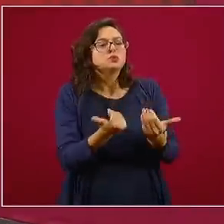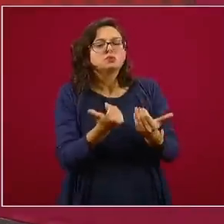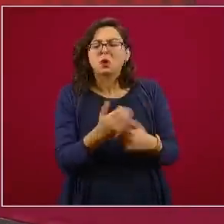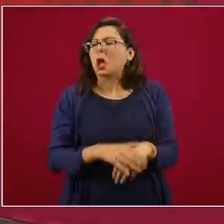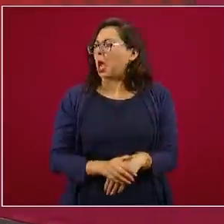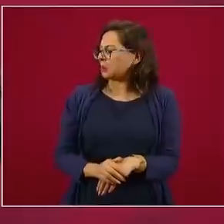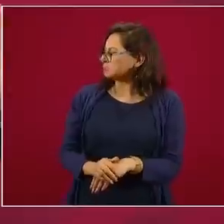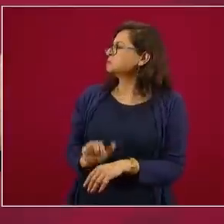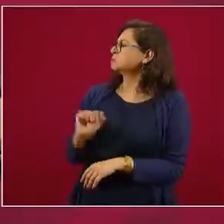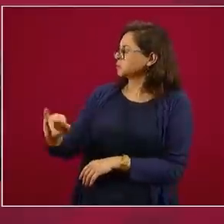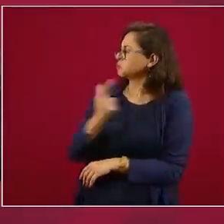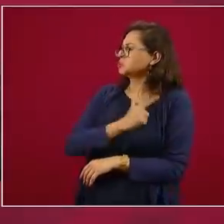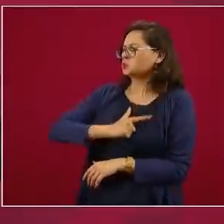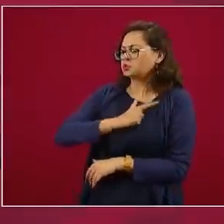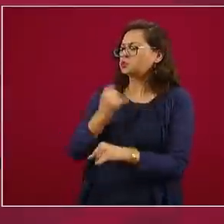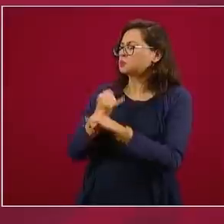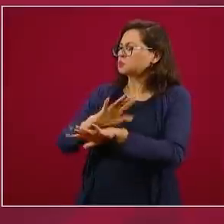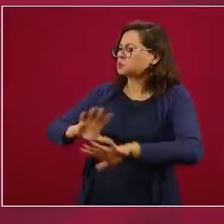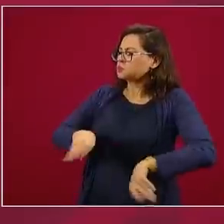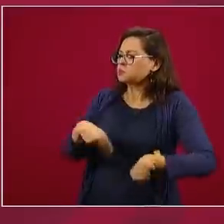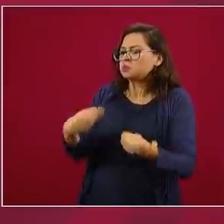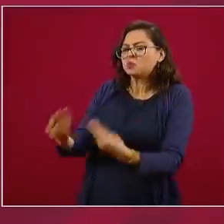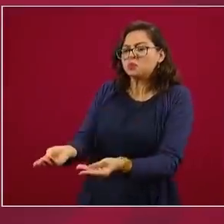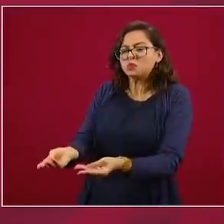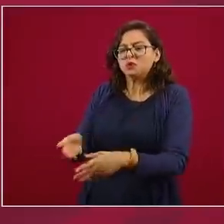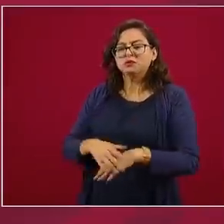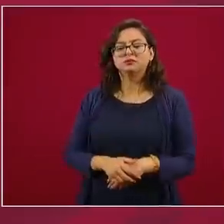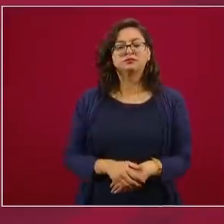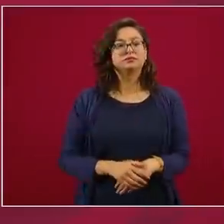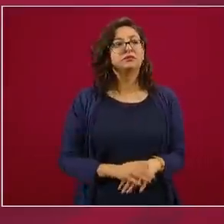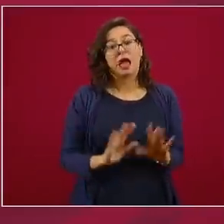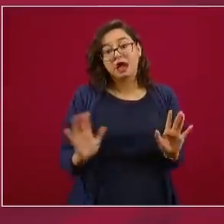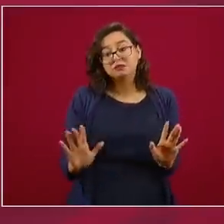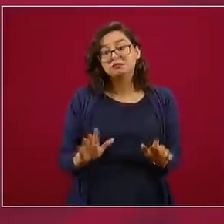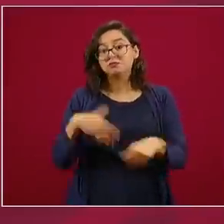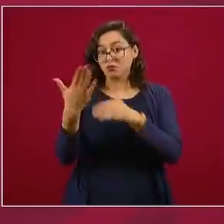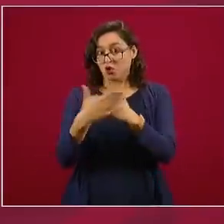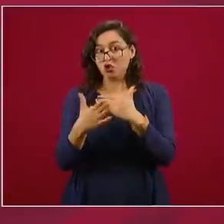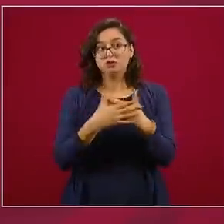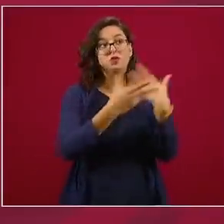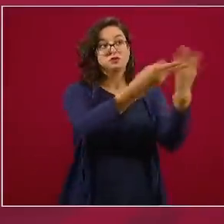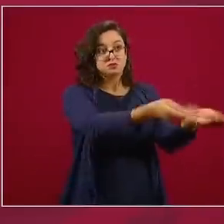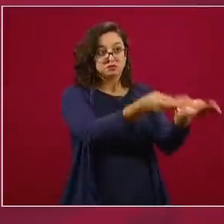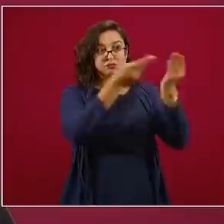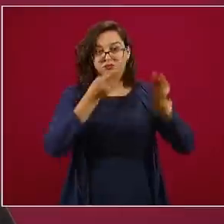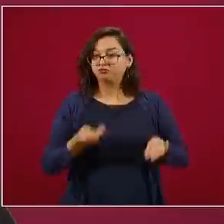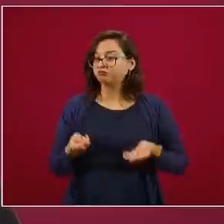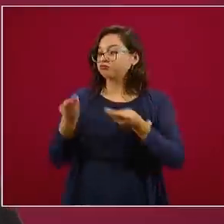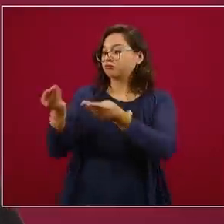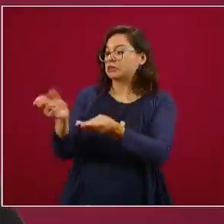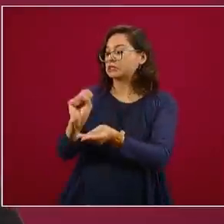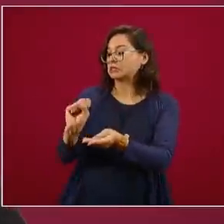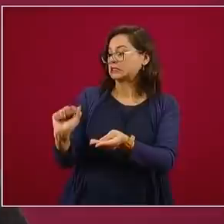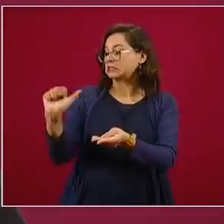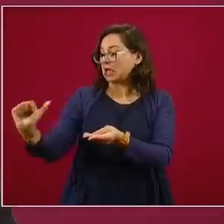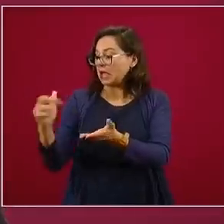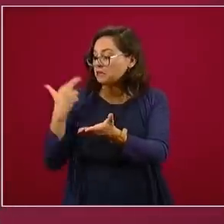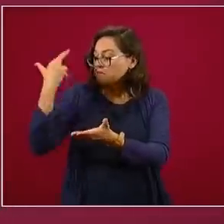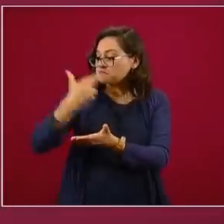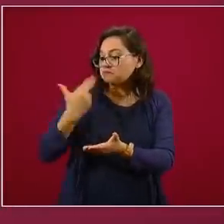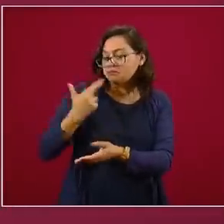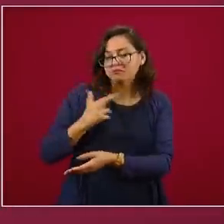Entonces les compartimos la información que tenemos. En cuanto la tengamos, pues ya la Secretaría de Salud les dirá qué valoración hizo de esa